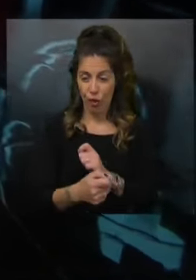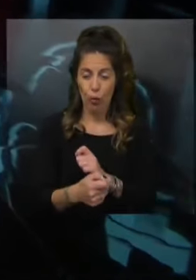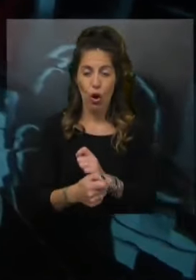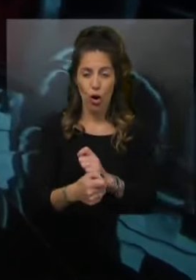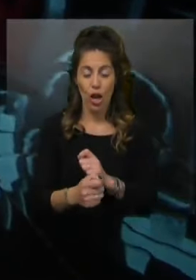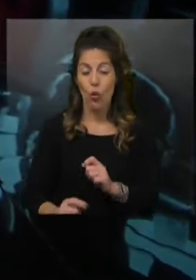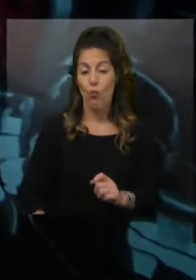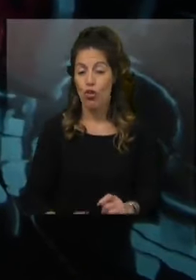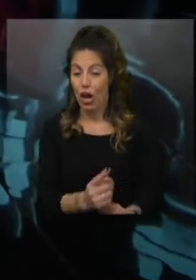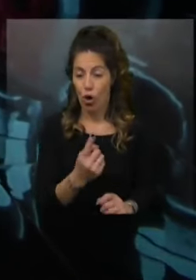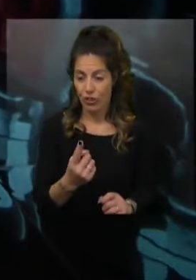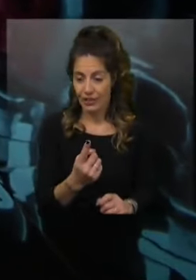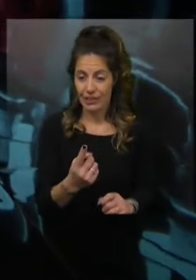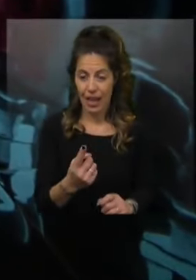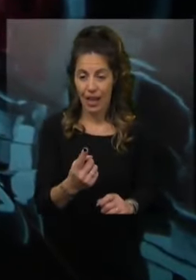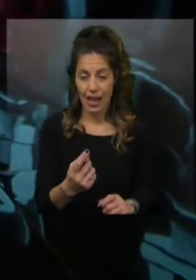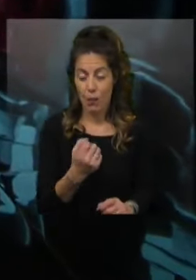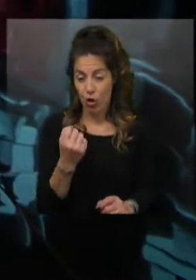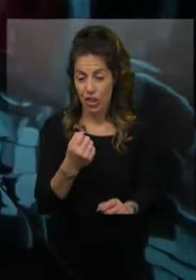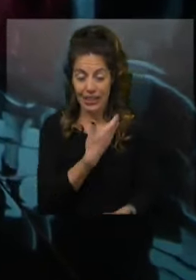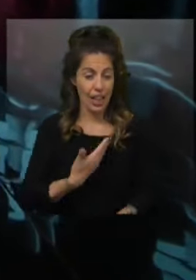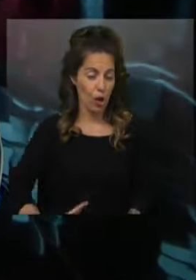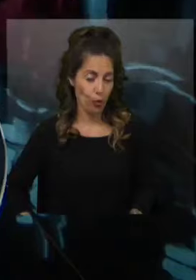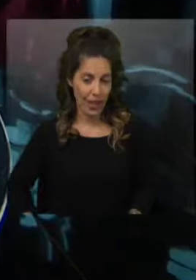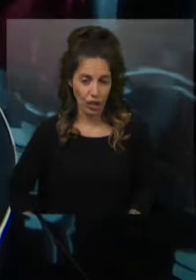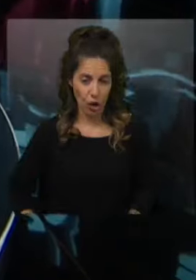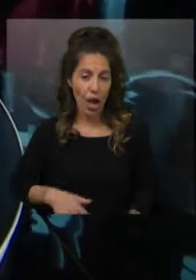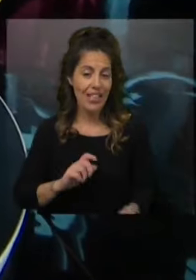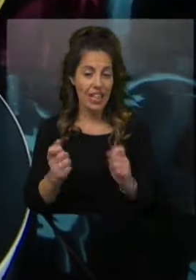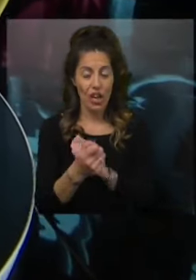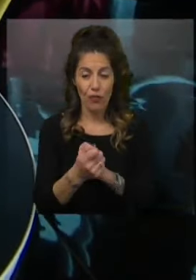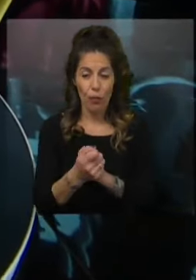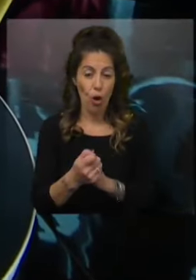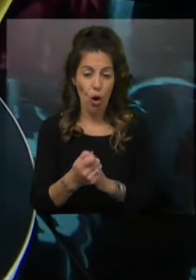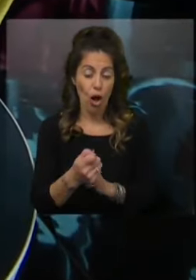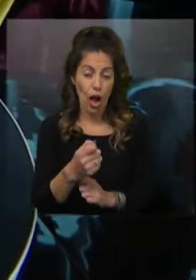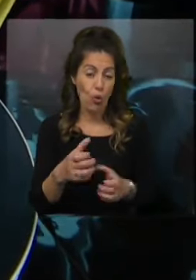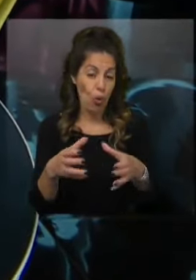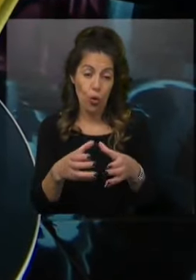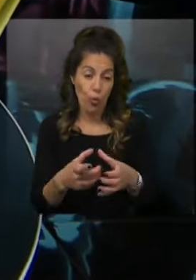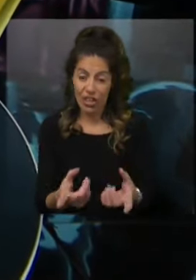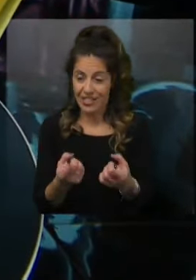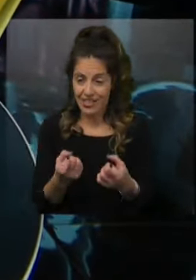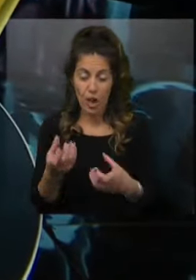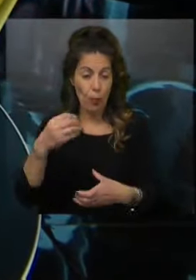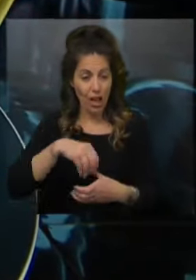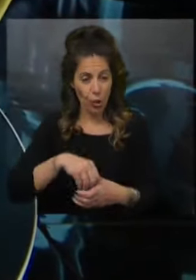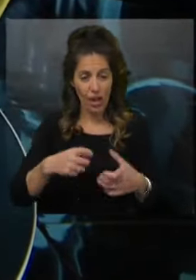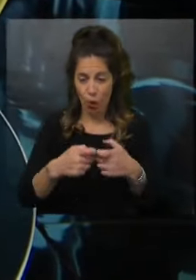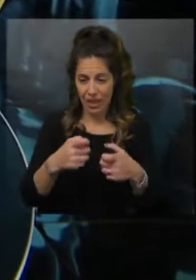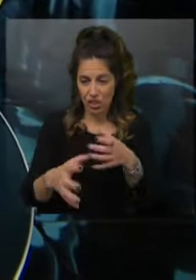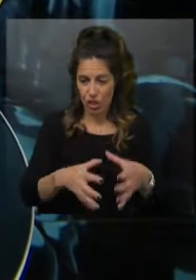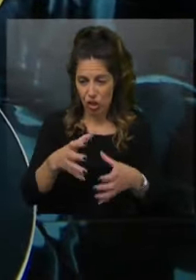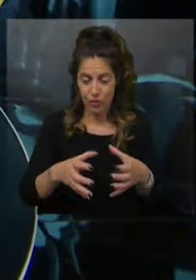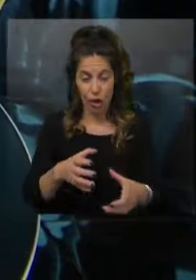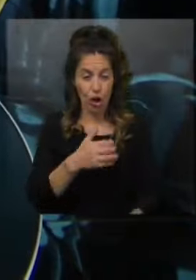prot ista del gobierno porque se transformó en un imprescindible de la coalición de gobierno sin lugar a